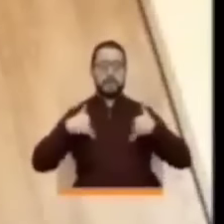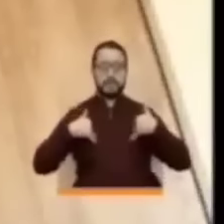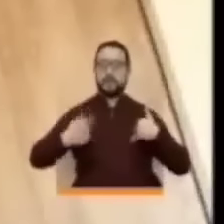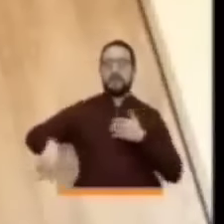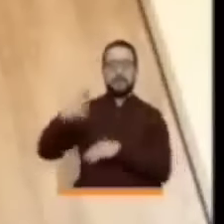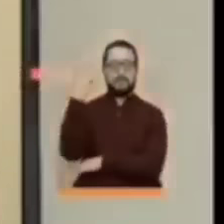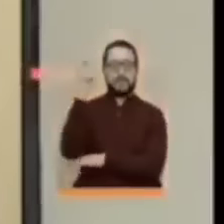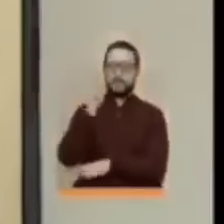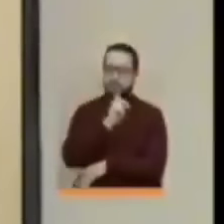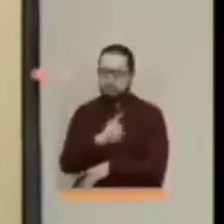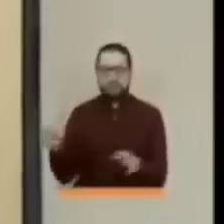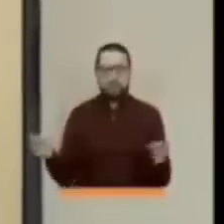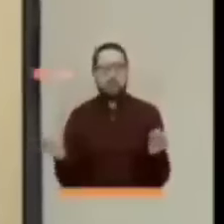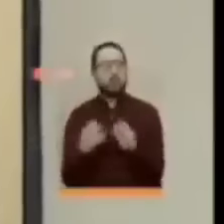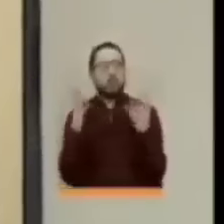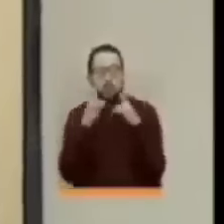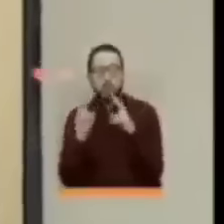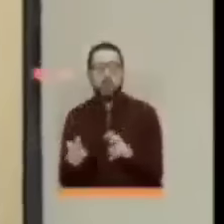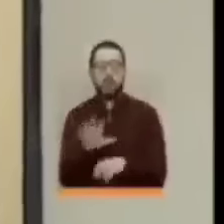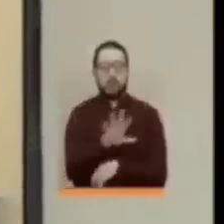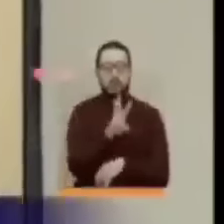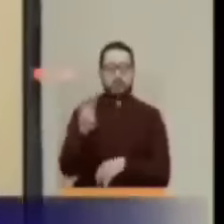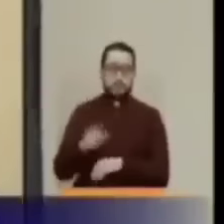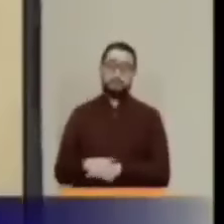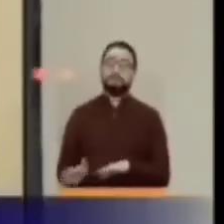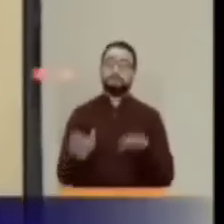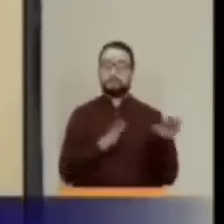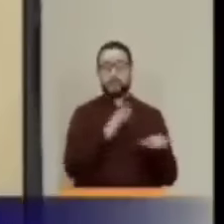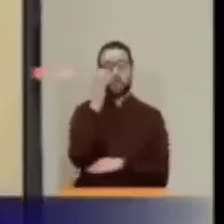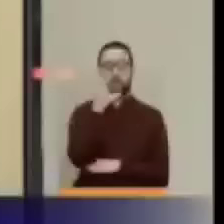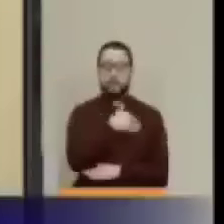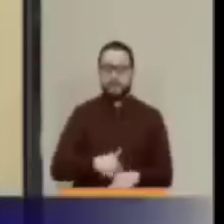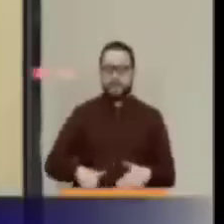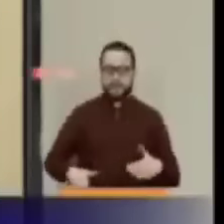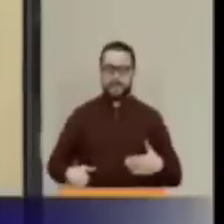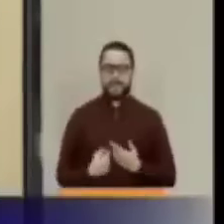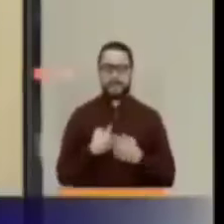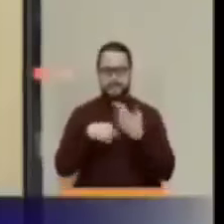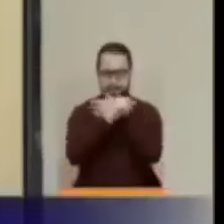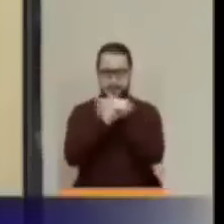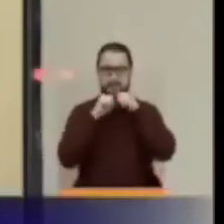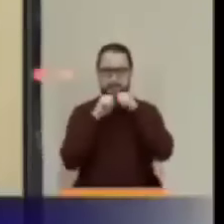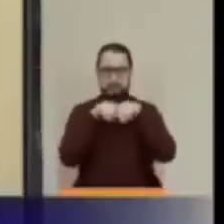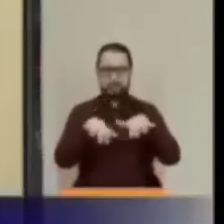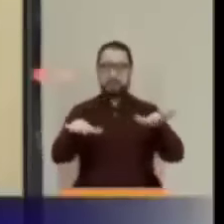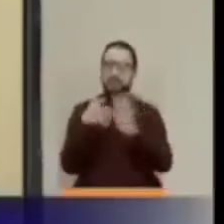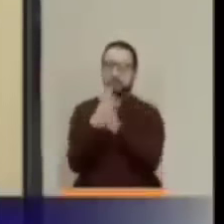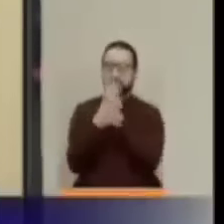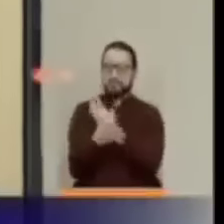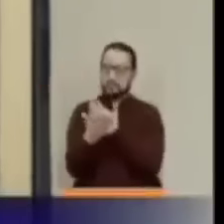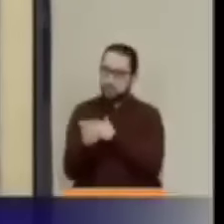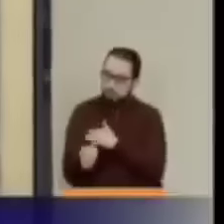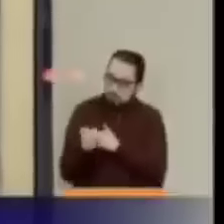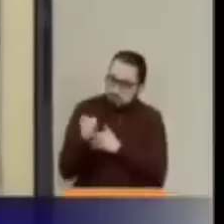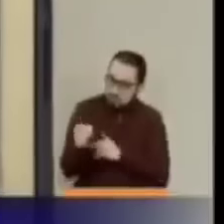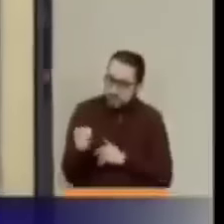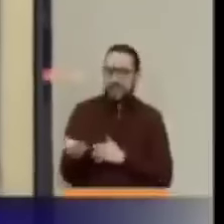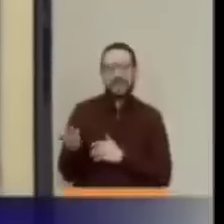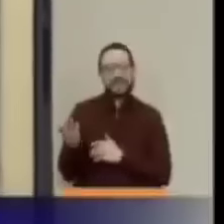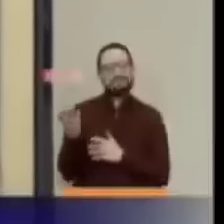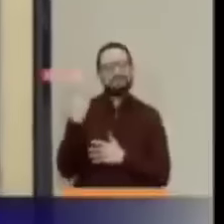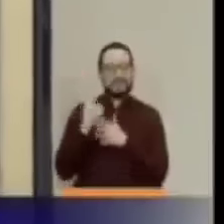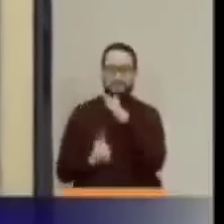en 533. Por su parte, el presidente de Colombia, Gustavo Petro, en su cuenta de X aseguró que la historia de los 12 apóstoles nació de los grandes hacendados